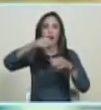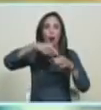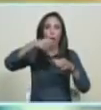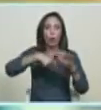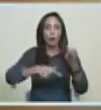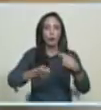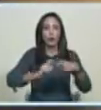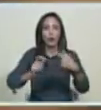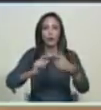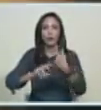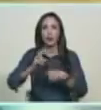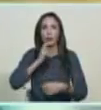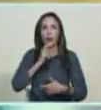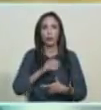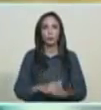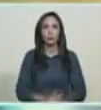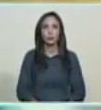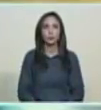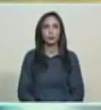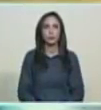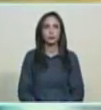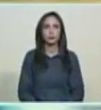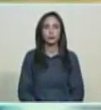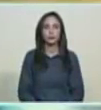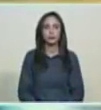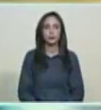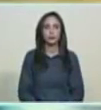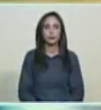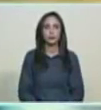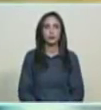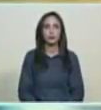oro. Como ustedes saben,